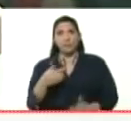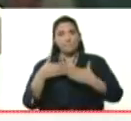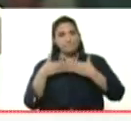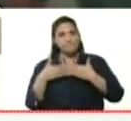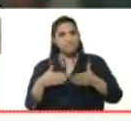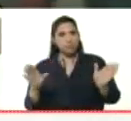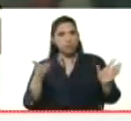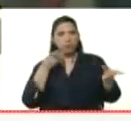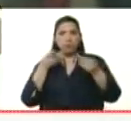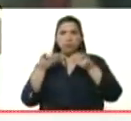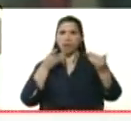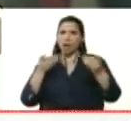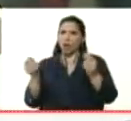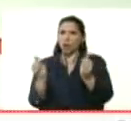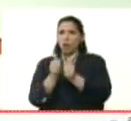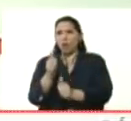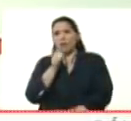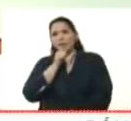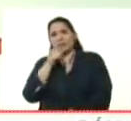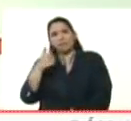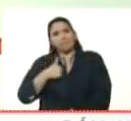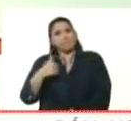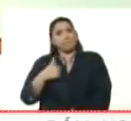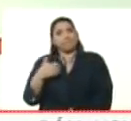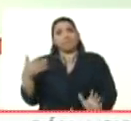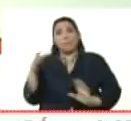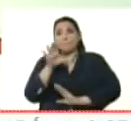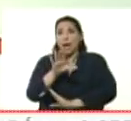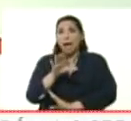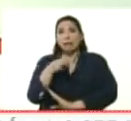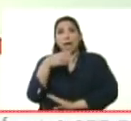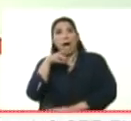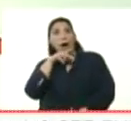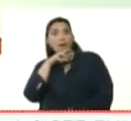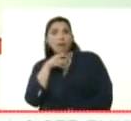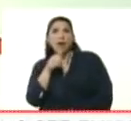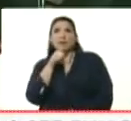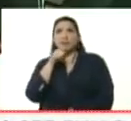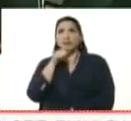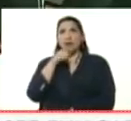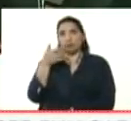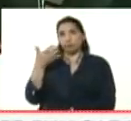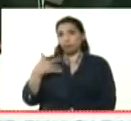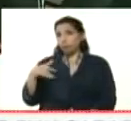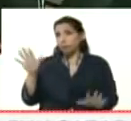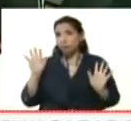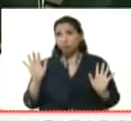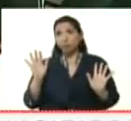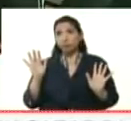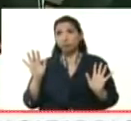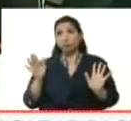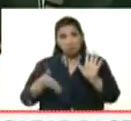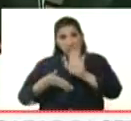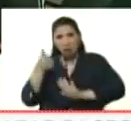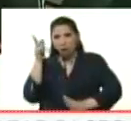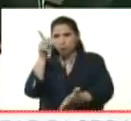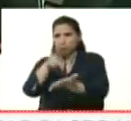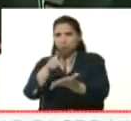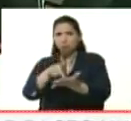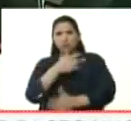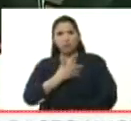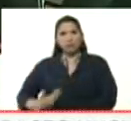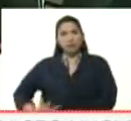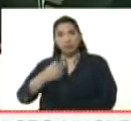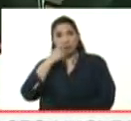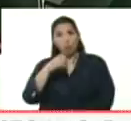con quien sea, que por la patria habla con quien sea, donde sea va Nicolás a hablar. Lo ha dicho.